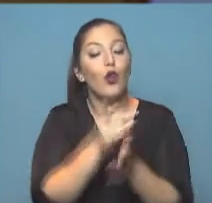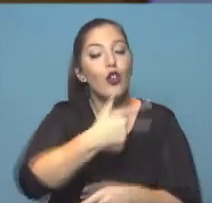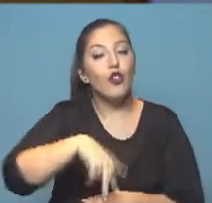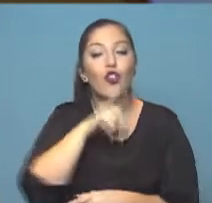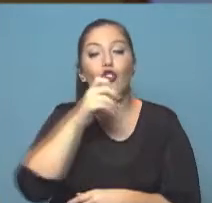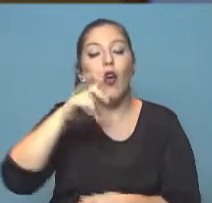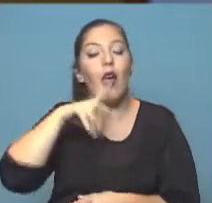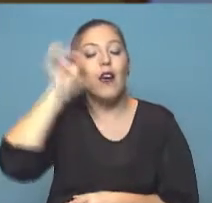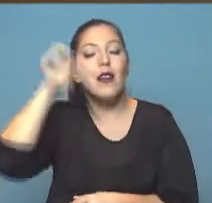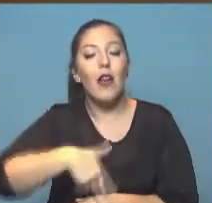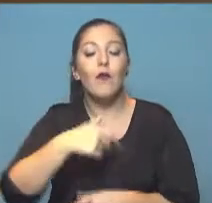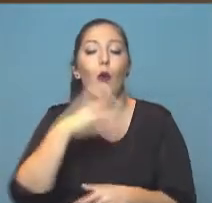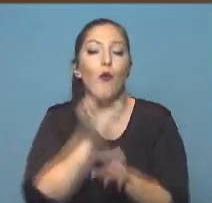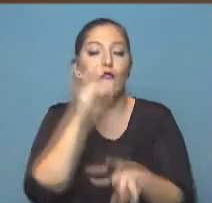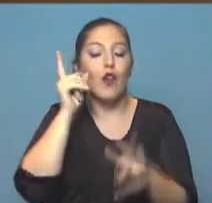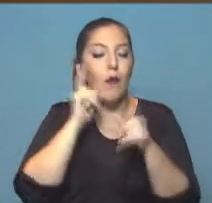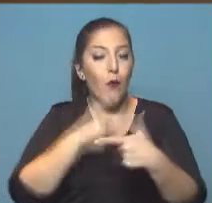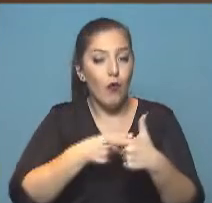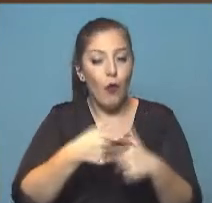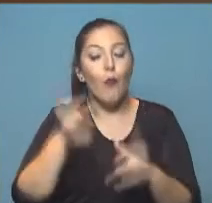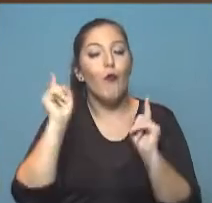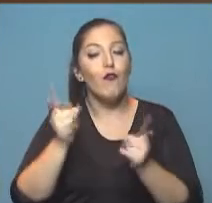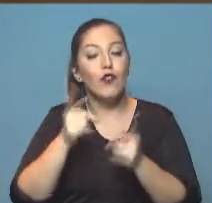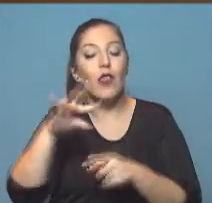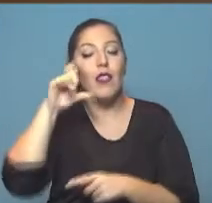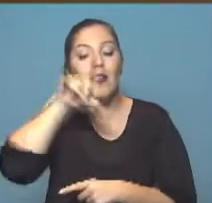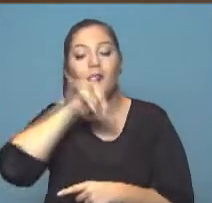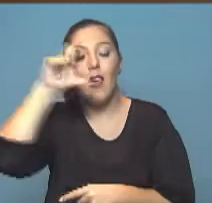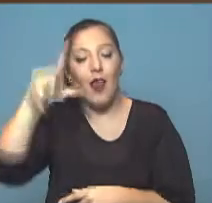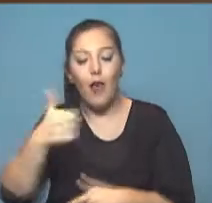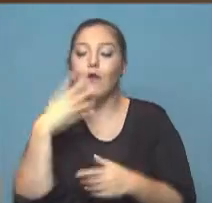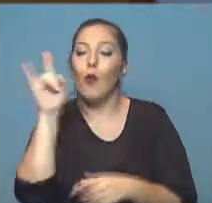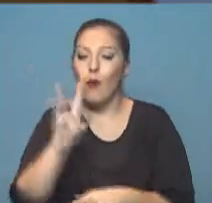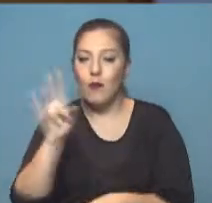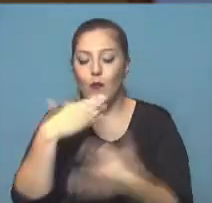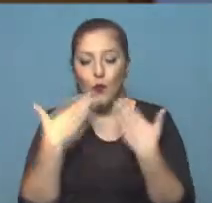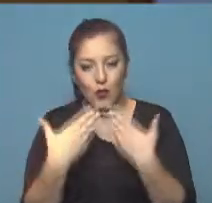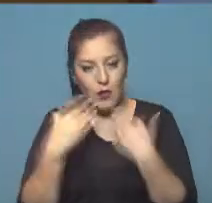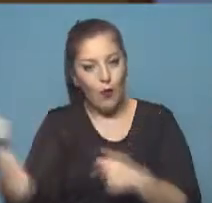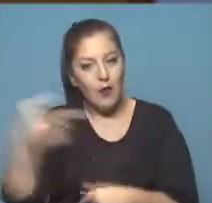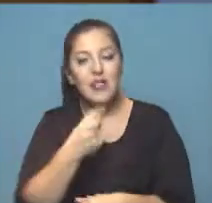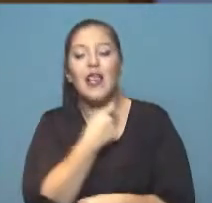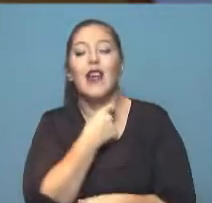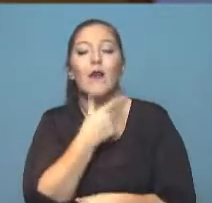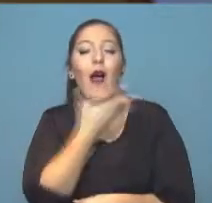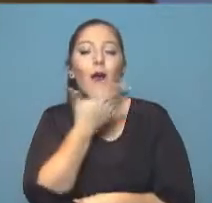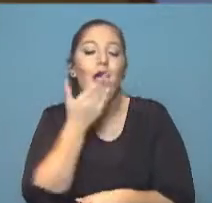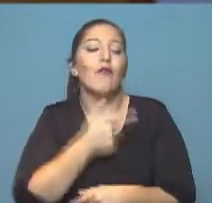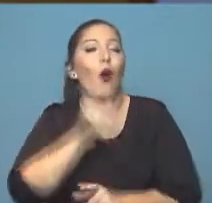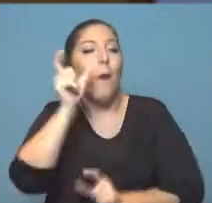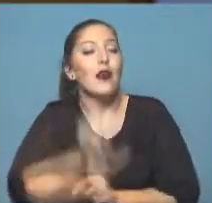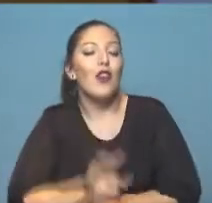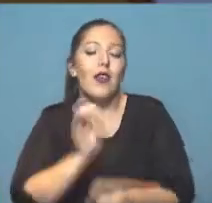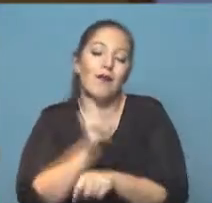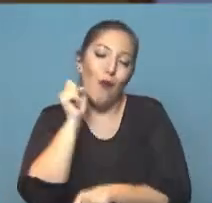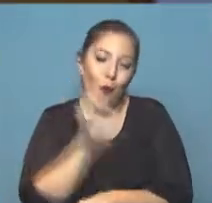Gabriel Tocatlián, politólogo, profesor de la Universidad de Itela. Gracias, Juan Gabriel, por estar. La verdad que si hubiéramos querido hablar con alguien, era con vos, justamente,